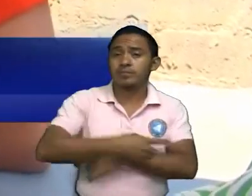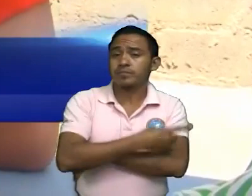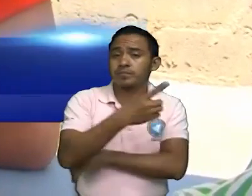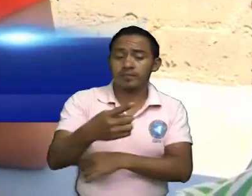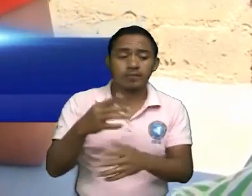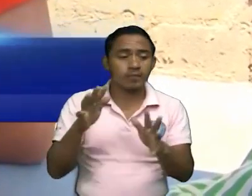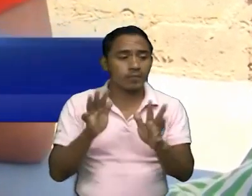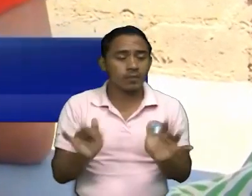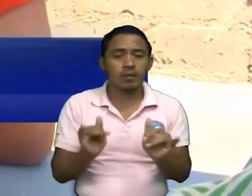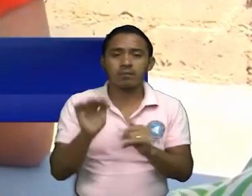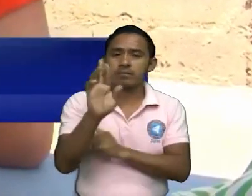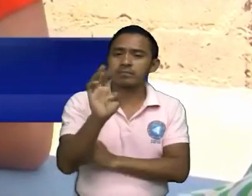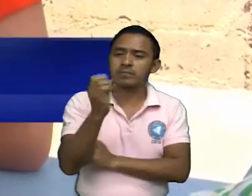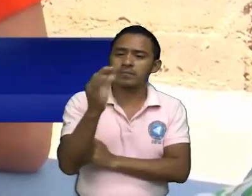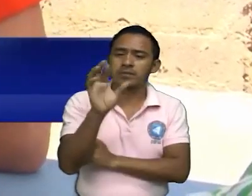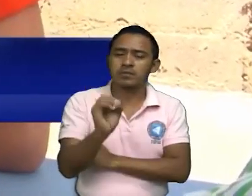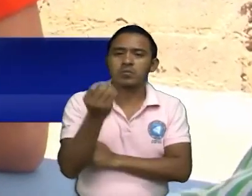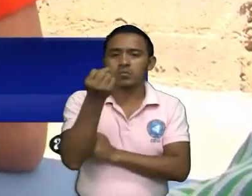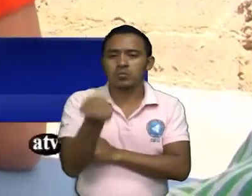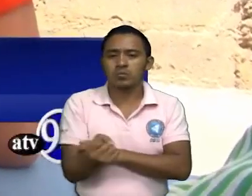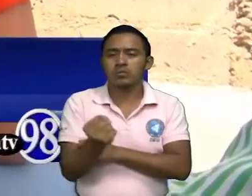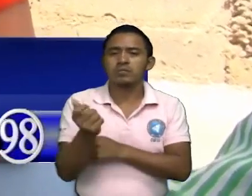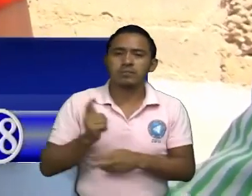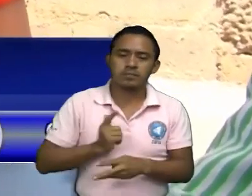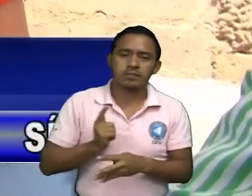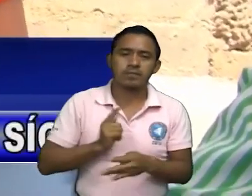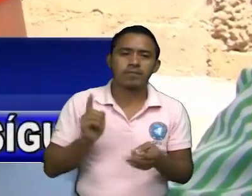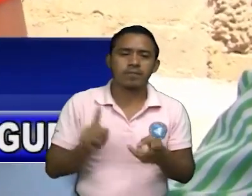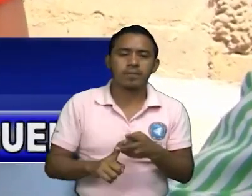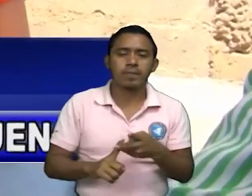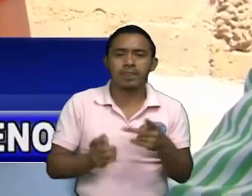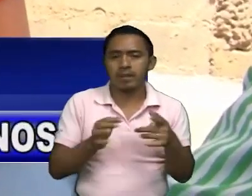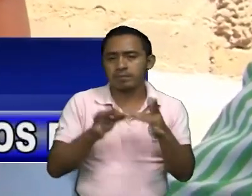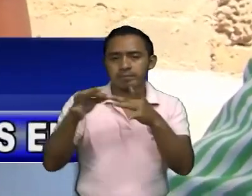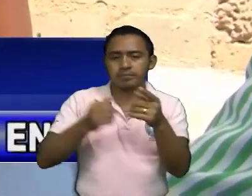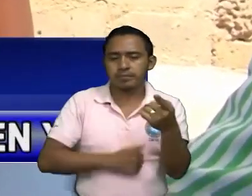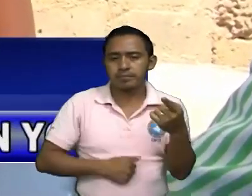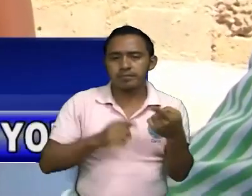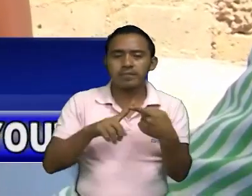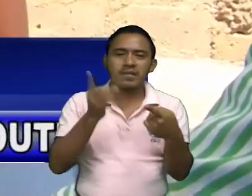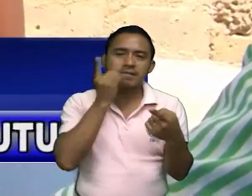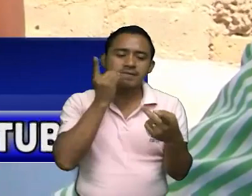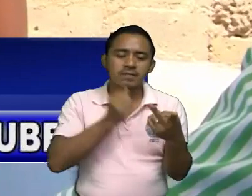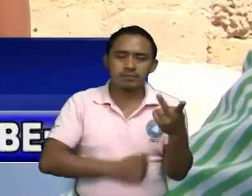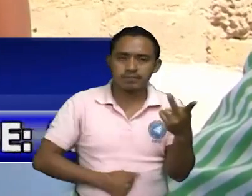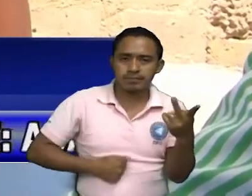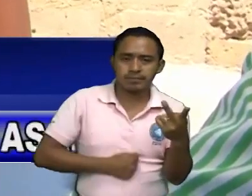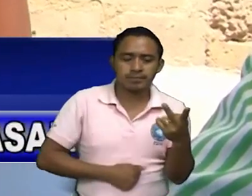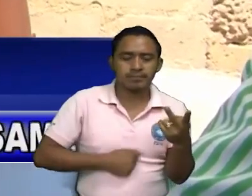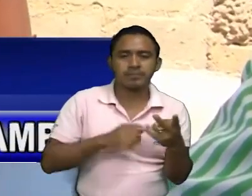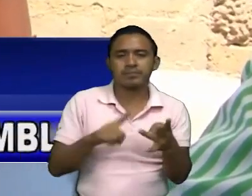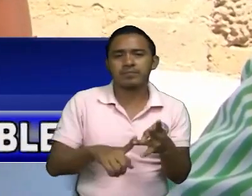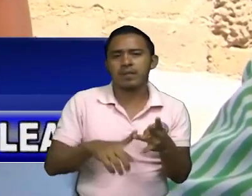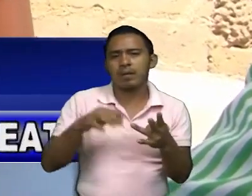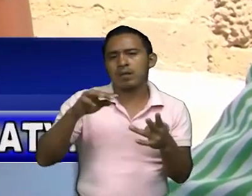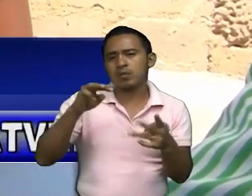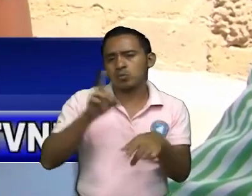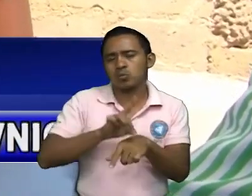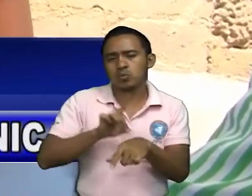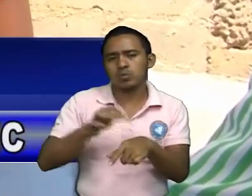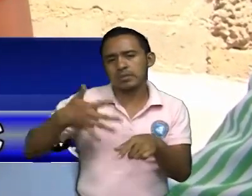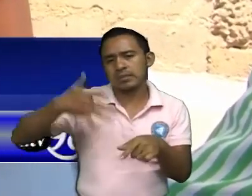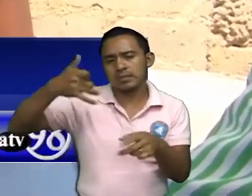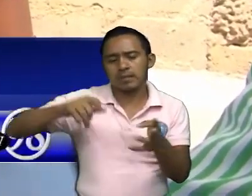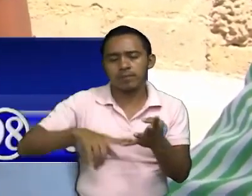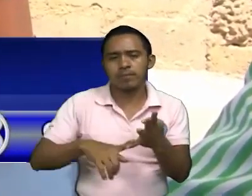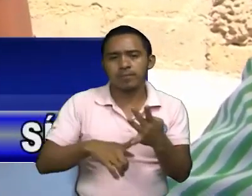tocó en el Recreo Sur y contamos con las especialidades de odontología y ultrasonido, medicina general y tenemos la